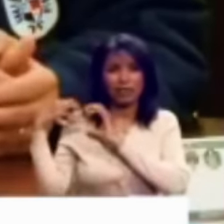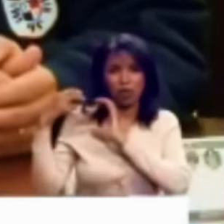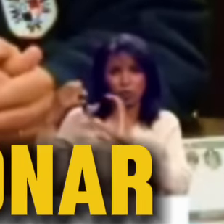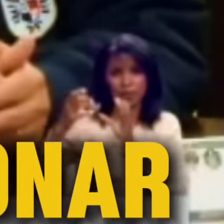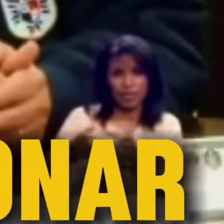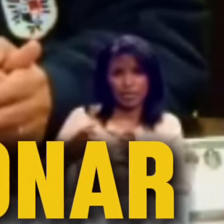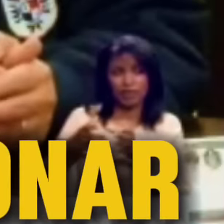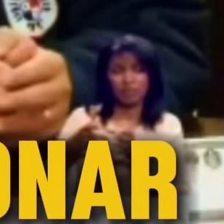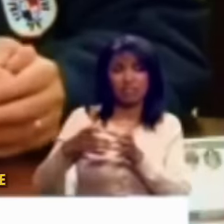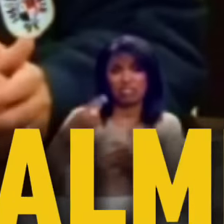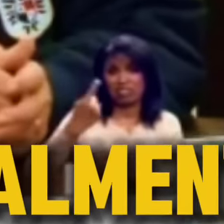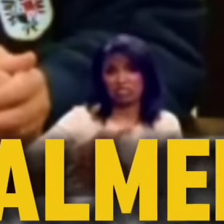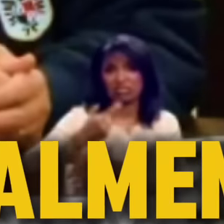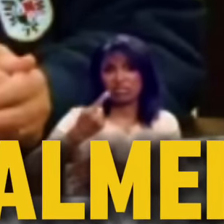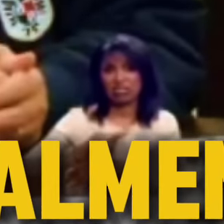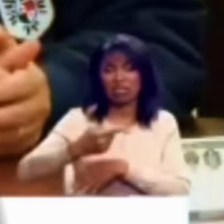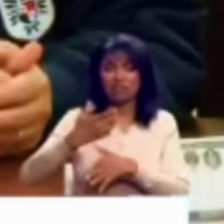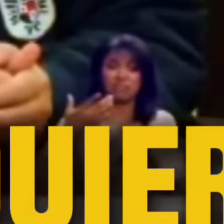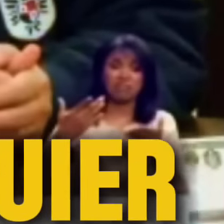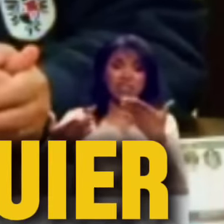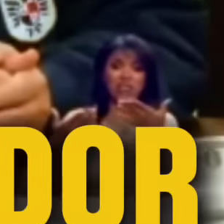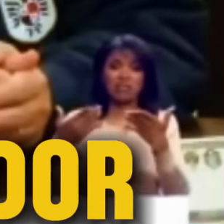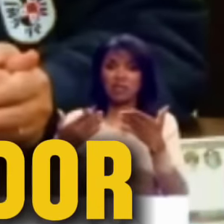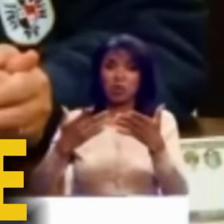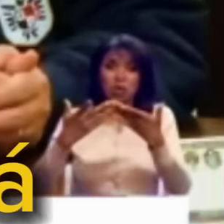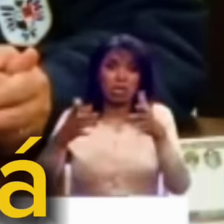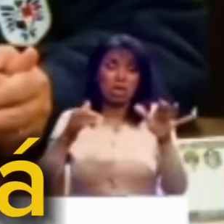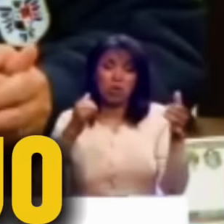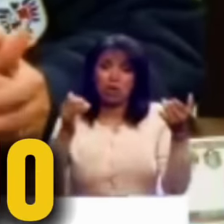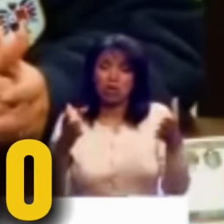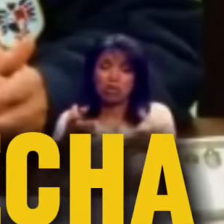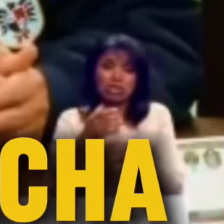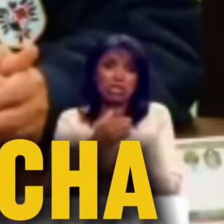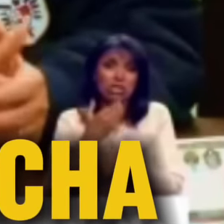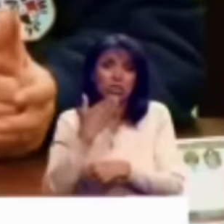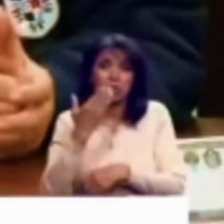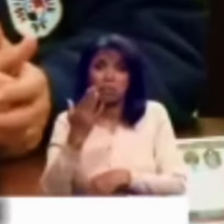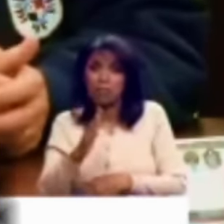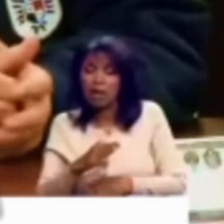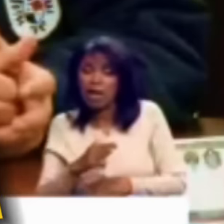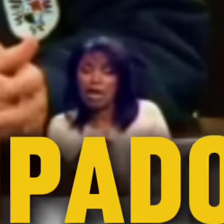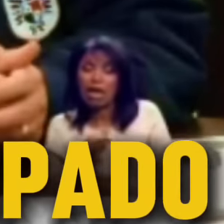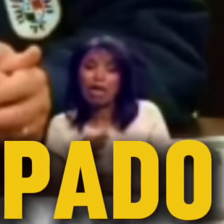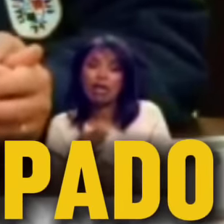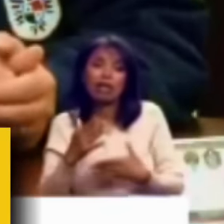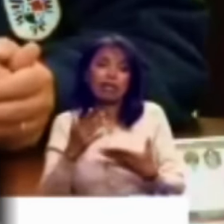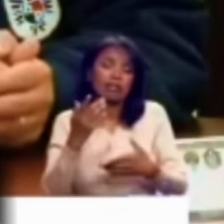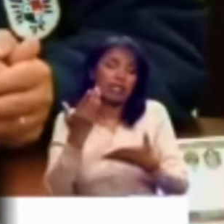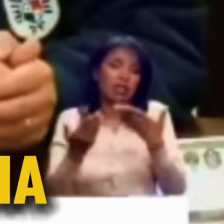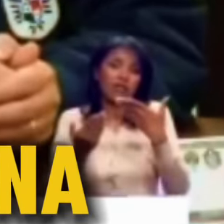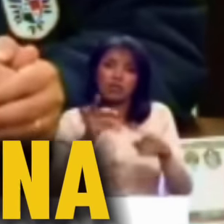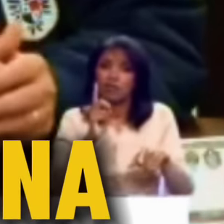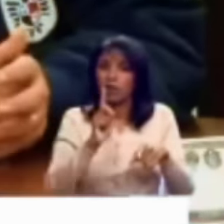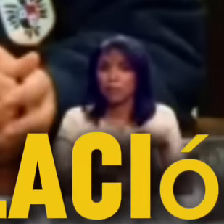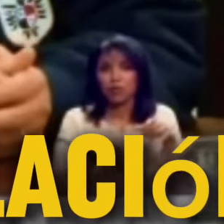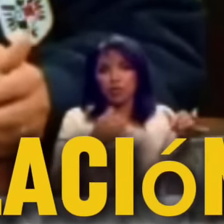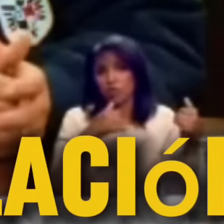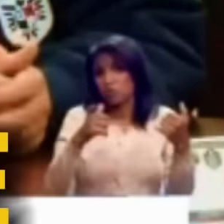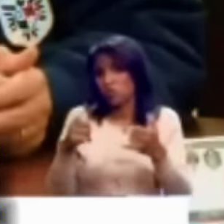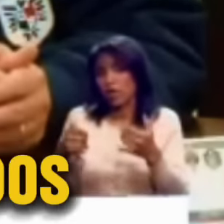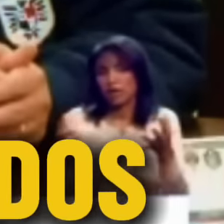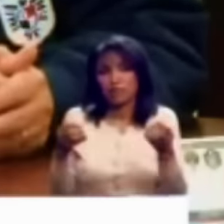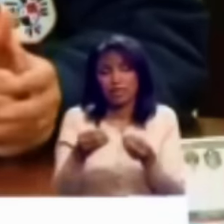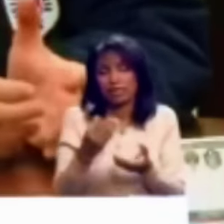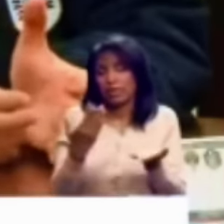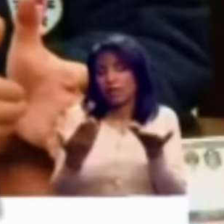disciplinario sancionar provisionalmente a cualquier jugador que está bajo sospecha de que ha participado en alguna